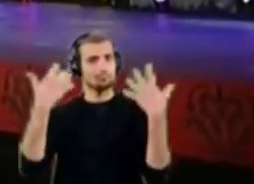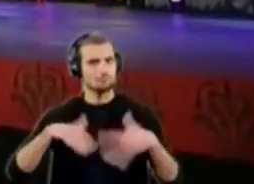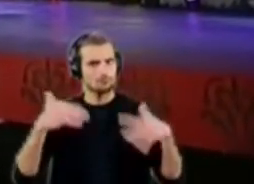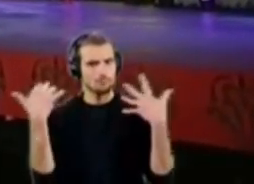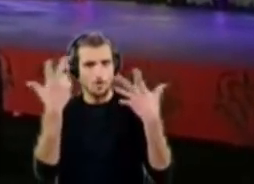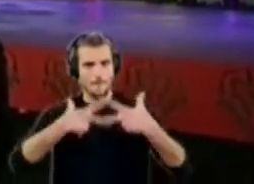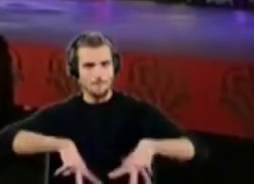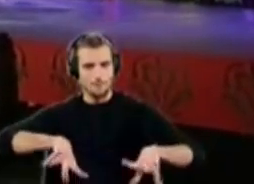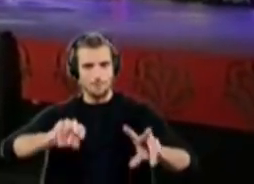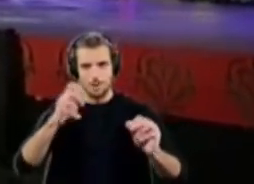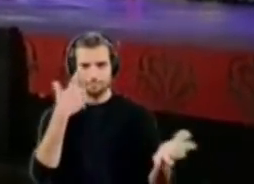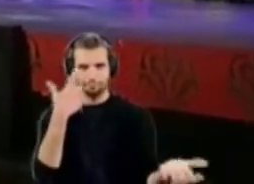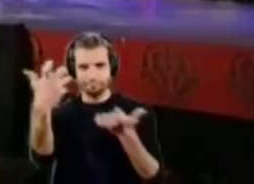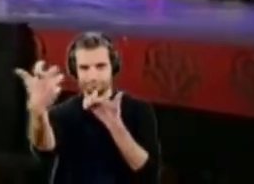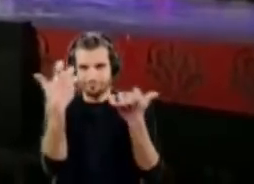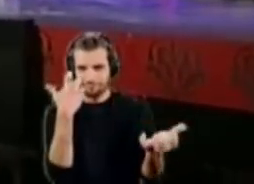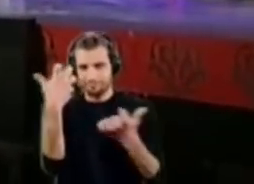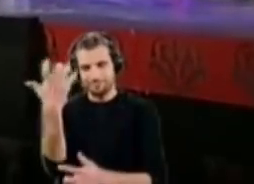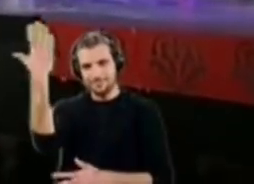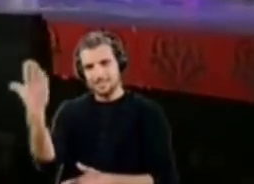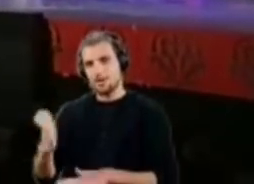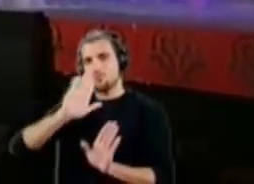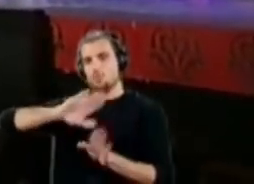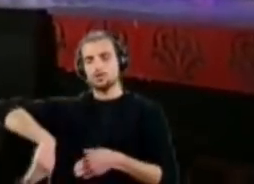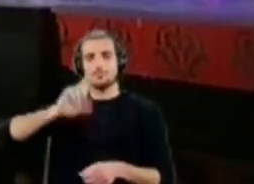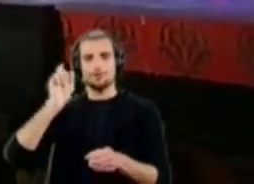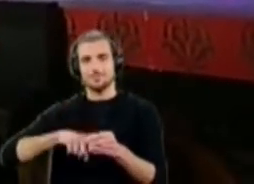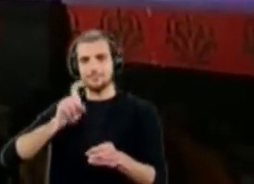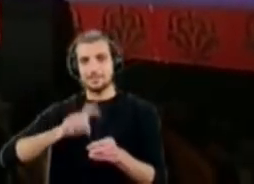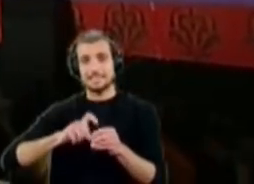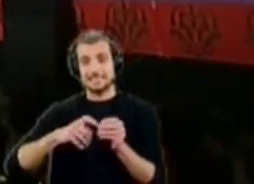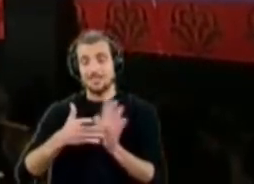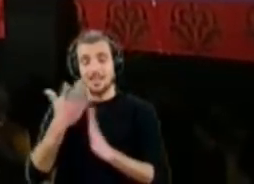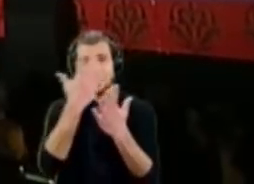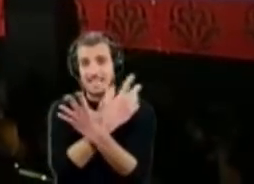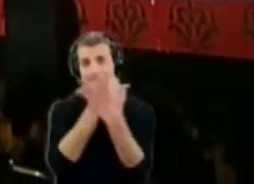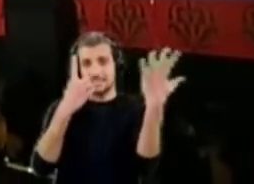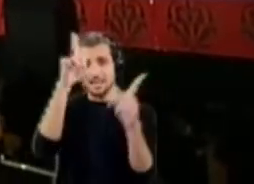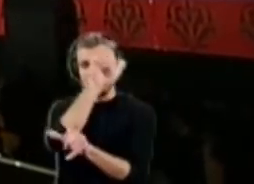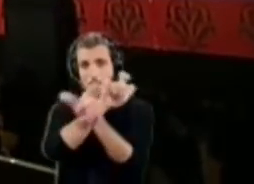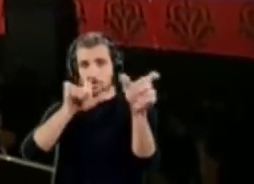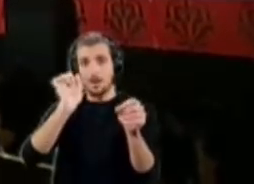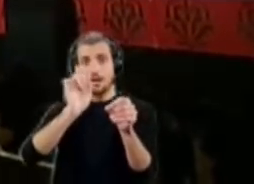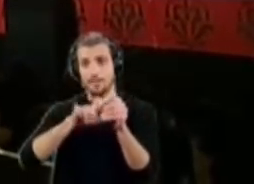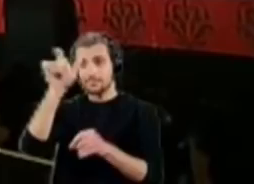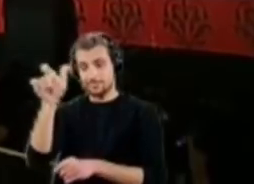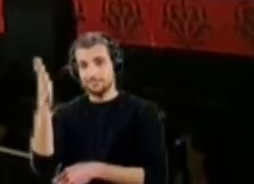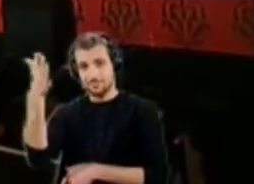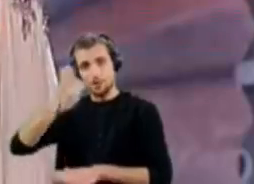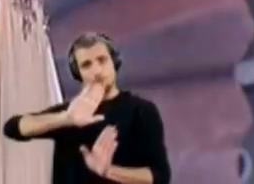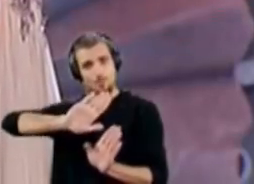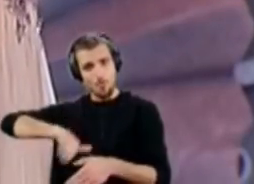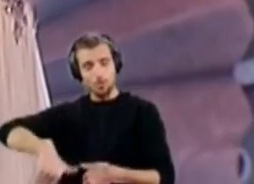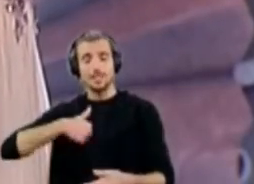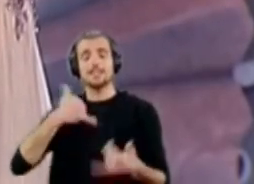Final. Inmortal, último candidato de los 16 que participan esta noche en el concurso de